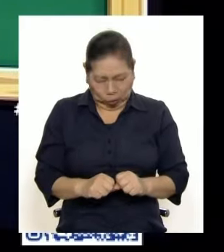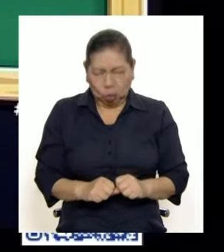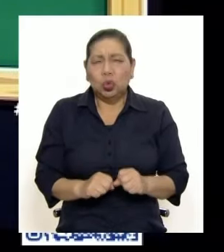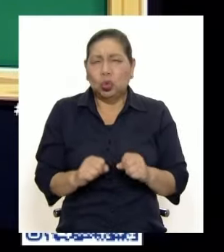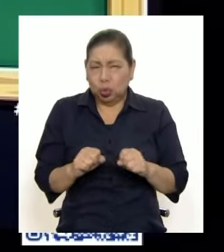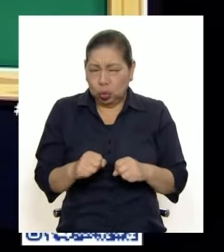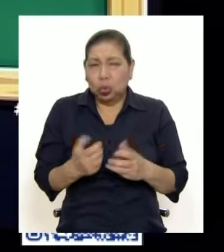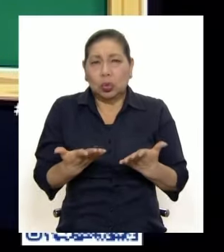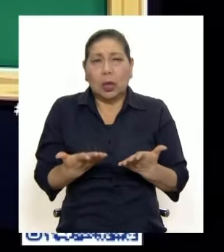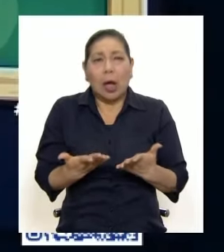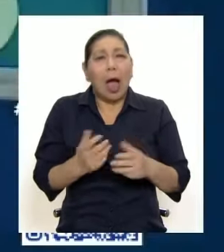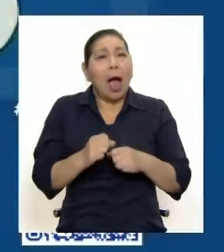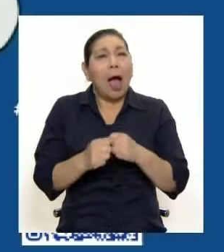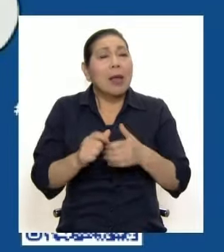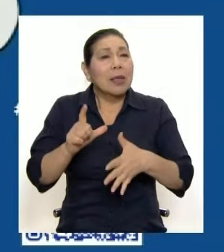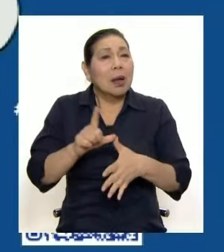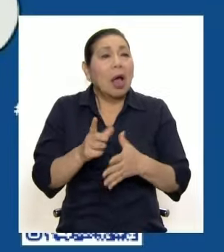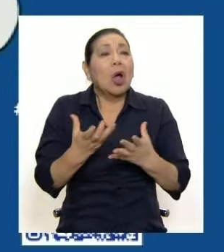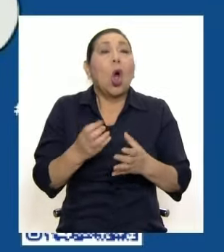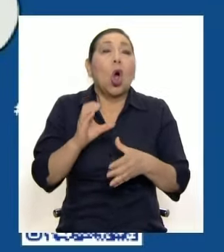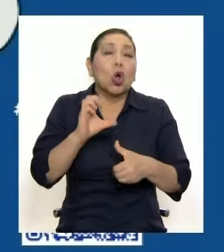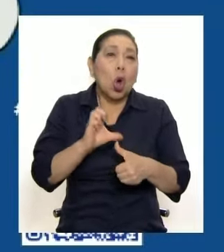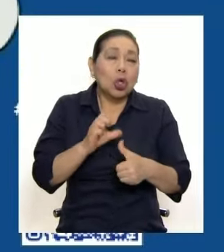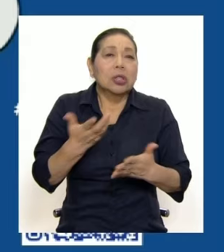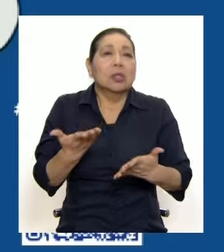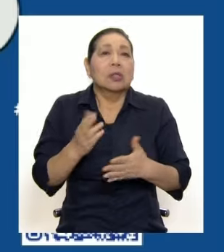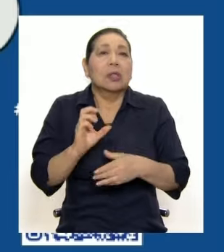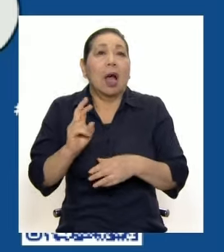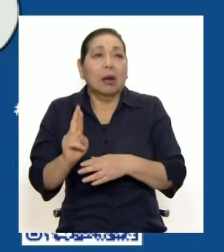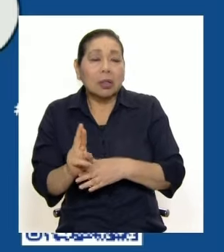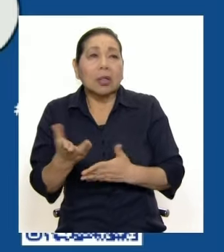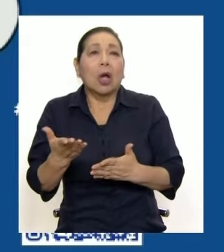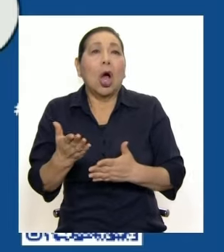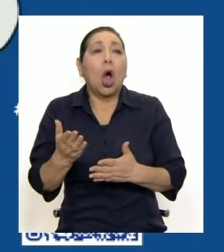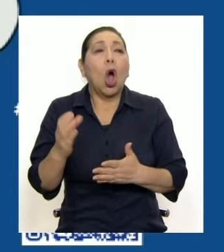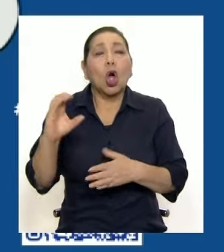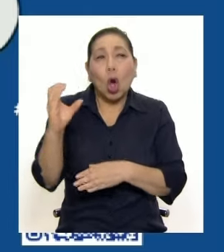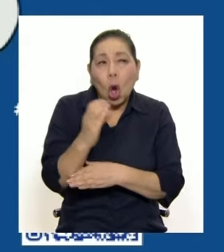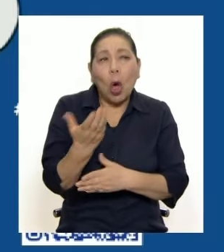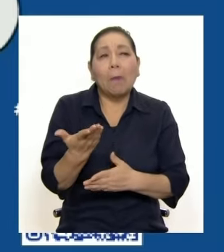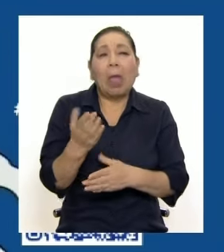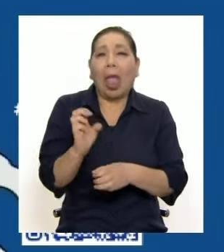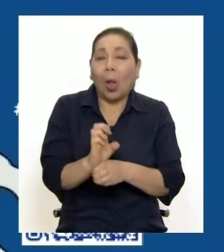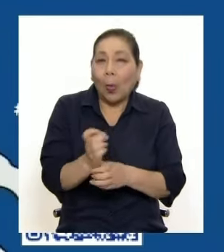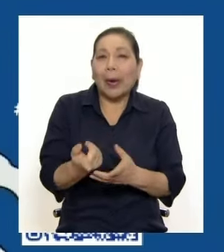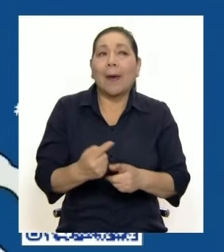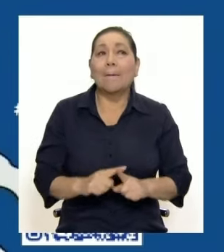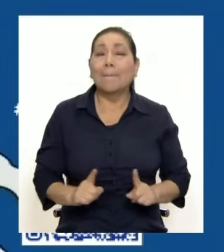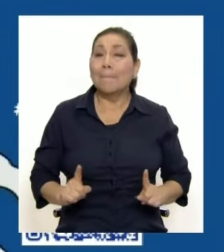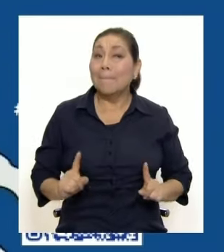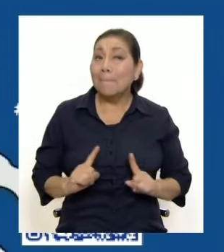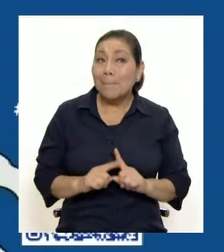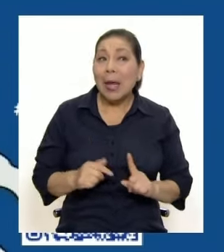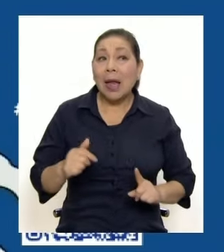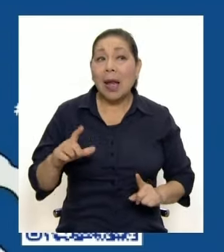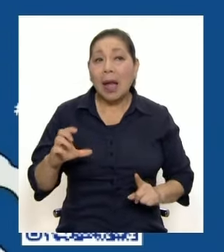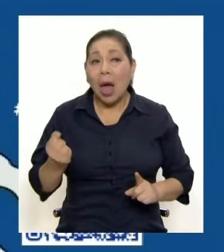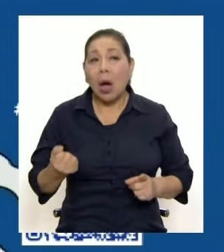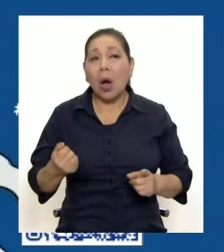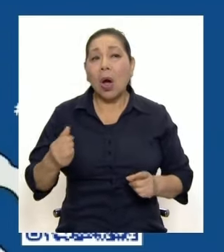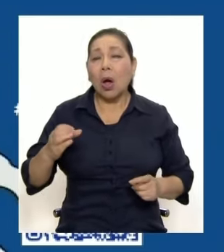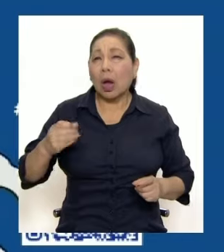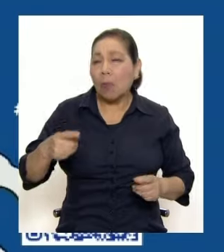sí por ejemplo desde latinoamérica Costa Rica Colombia y Ecuador solicitaron su ingreso en Asia laos